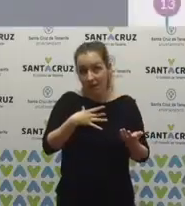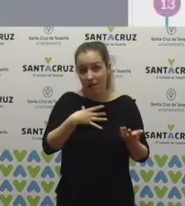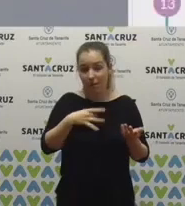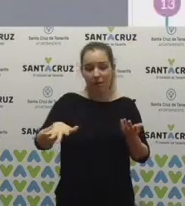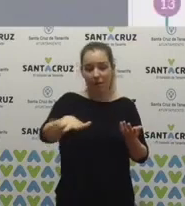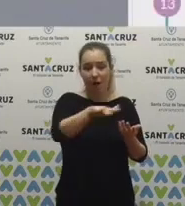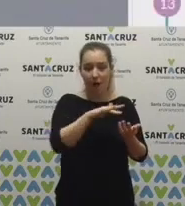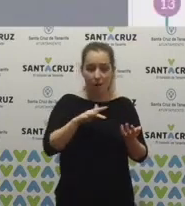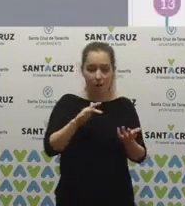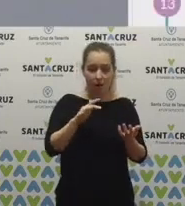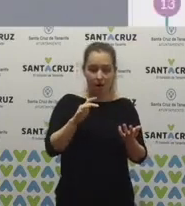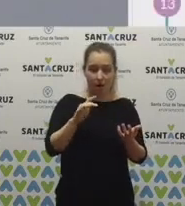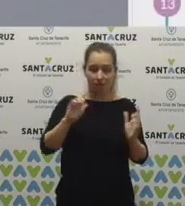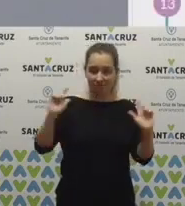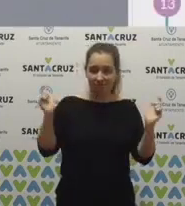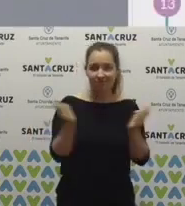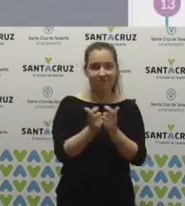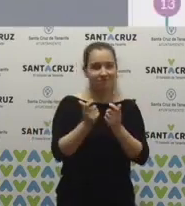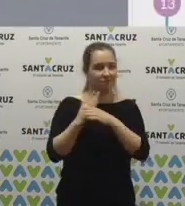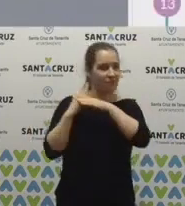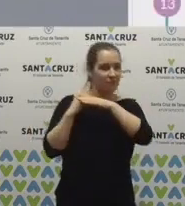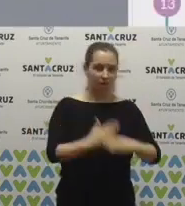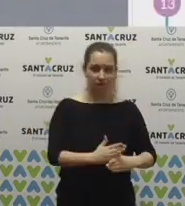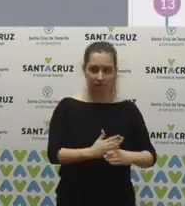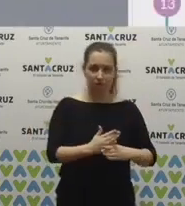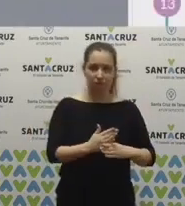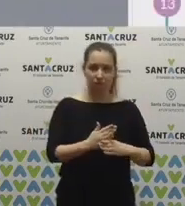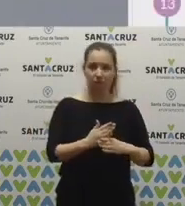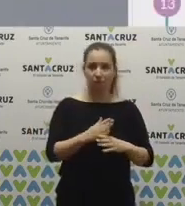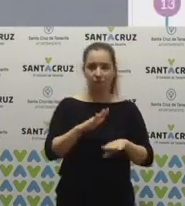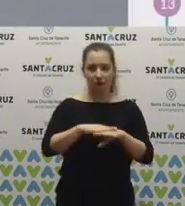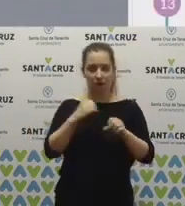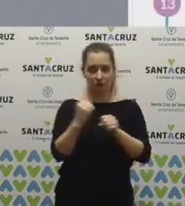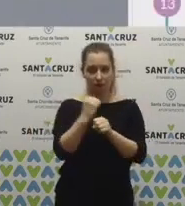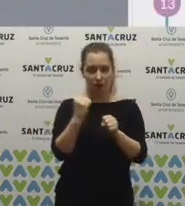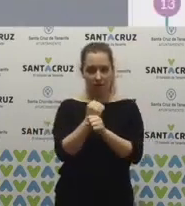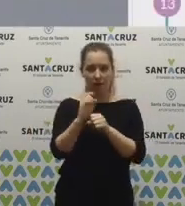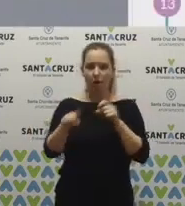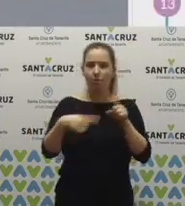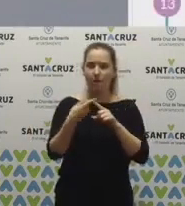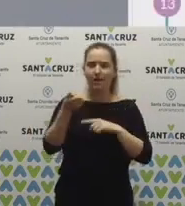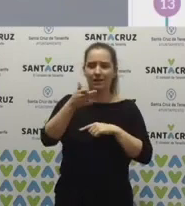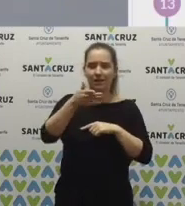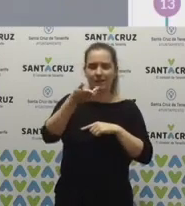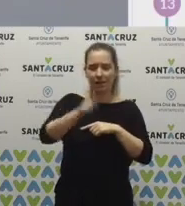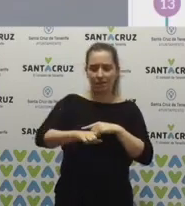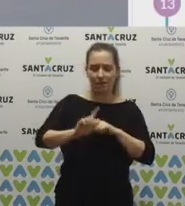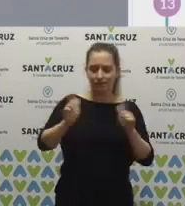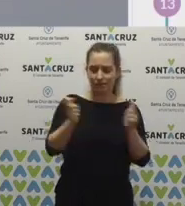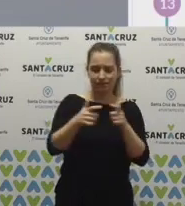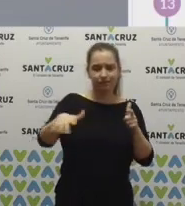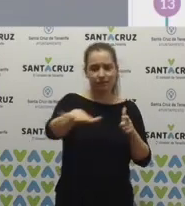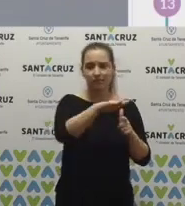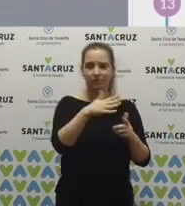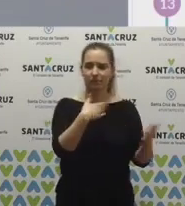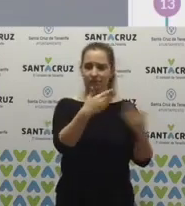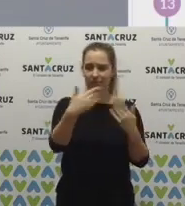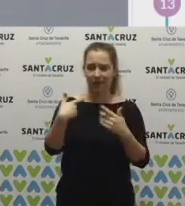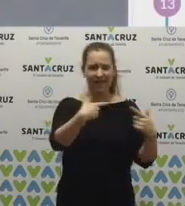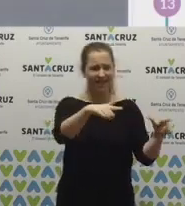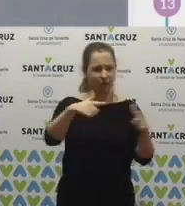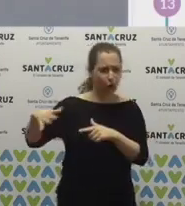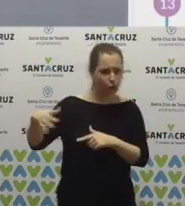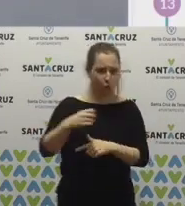un lugar absolutamente permanente de trabajo y un lugar permanente de diálogo con todos los sectores y hablo de